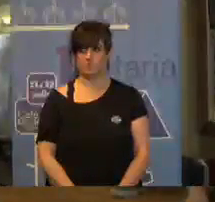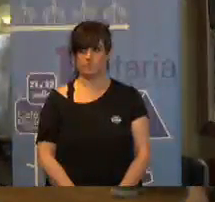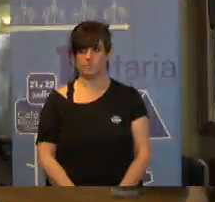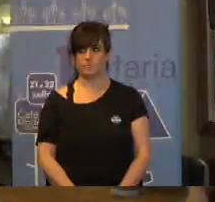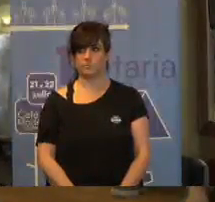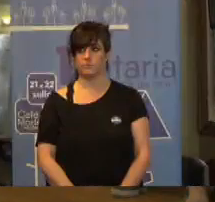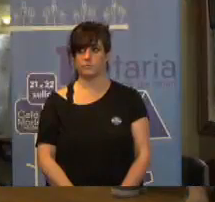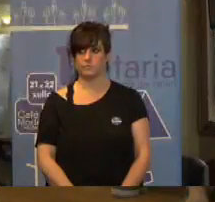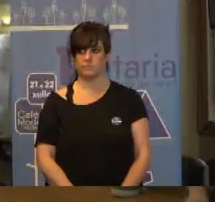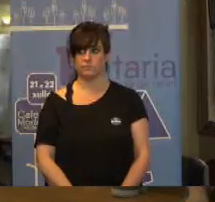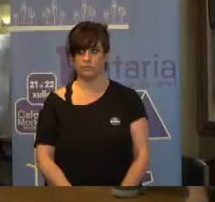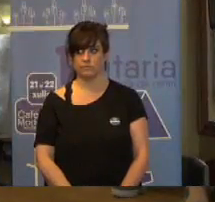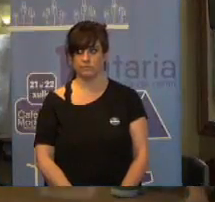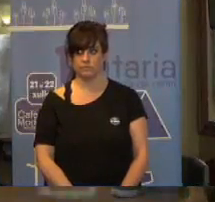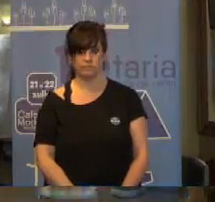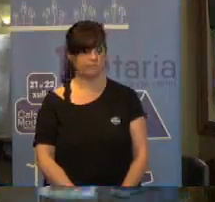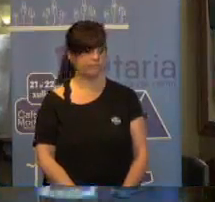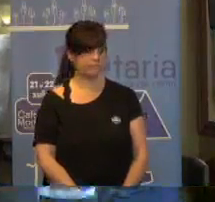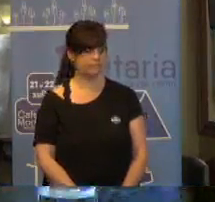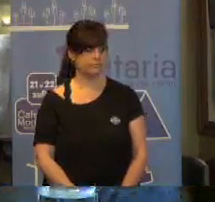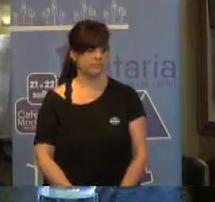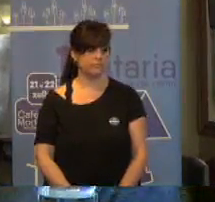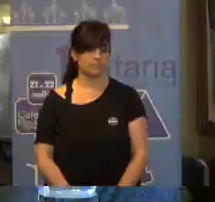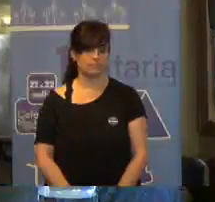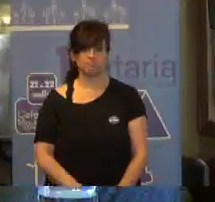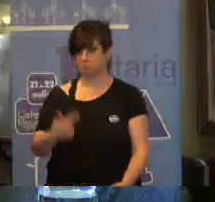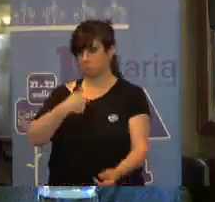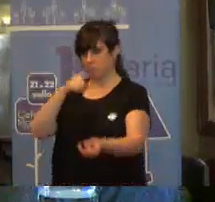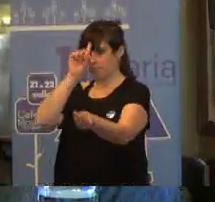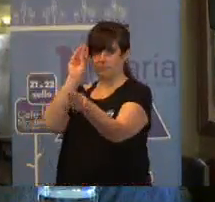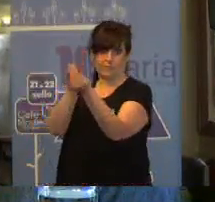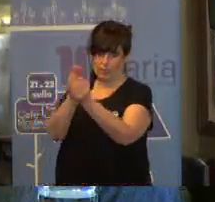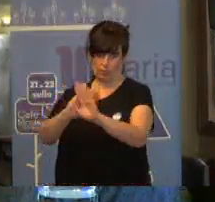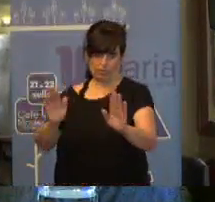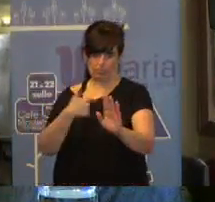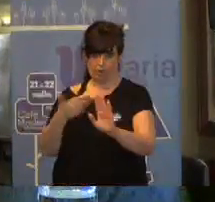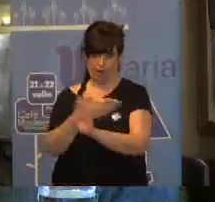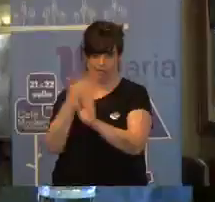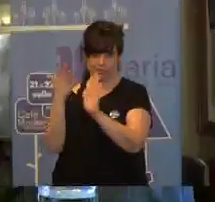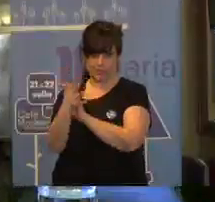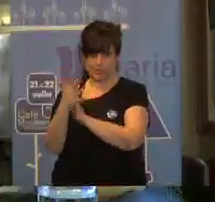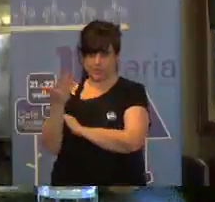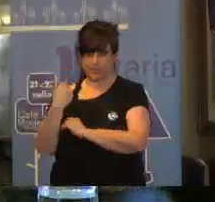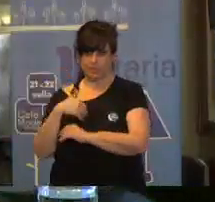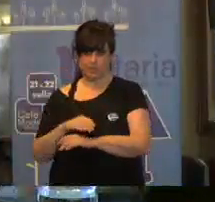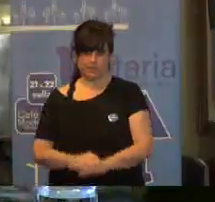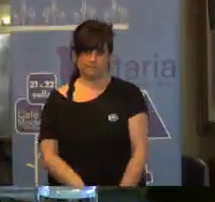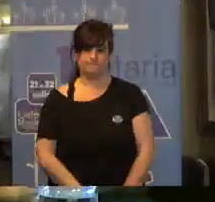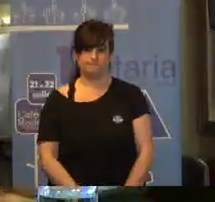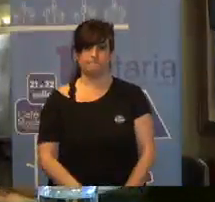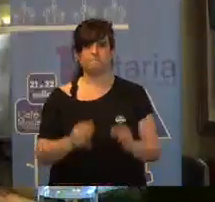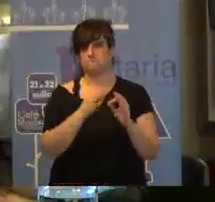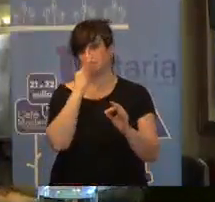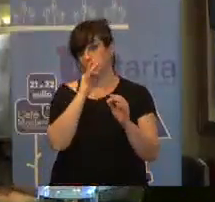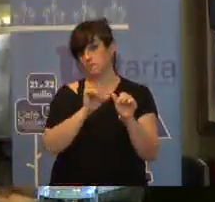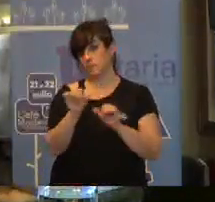Quería falar, Carlos? Estou de acordo contigo, Cristina. Xa o dixen un pouco antes, non? A partir de setembro, pois